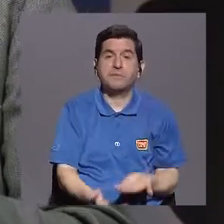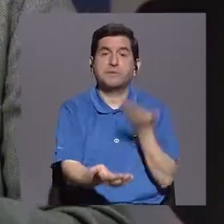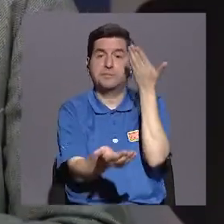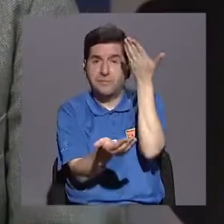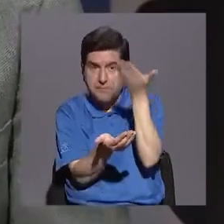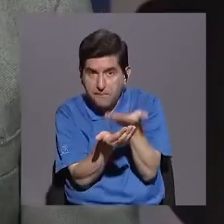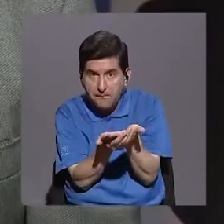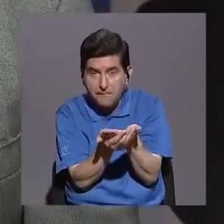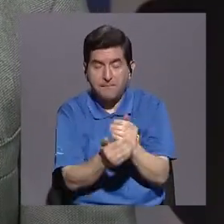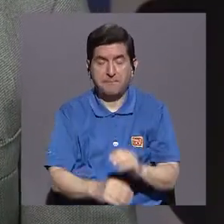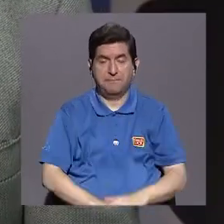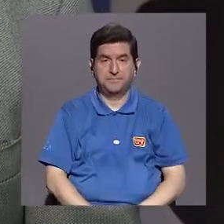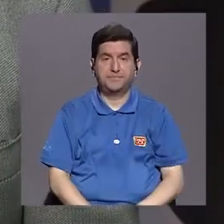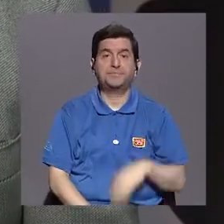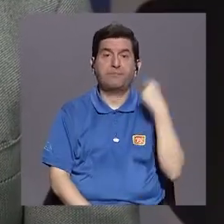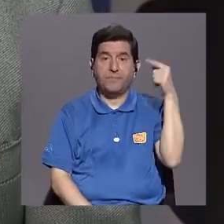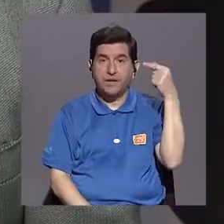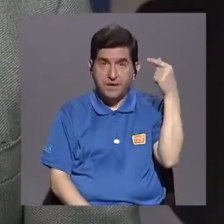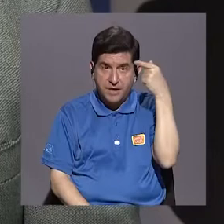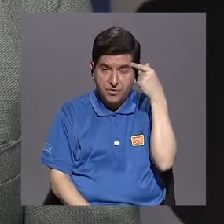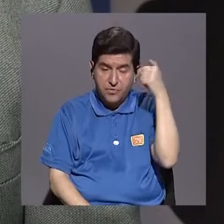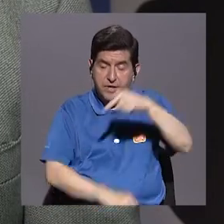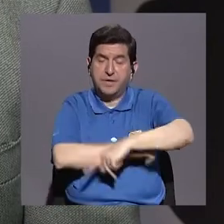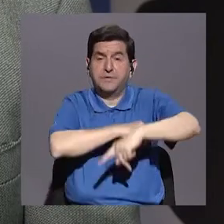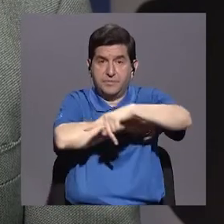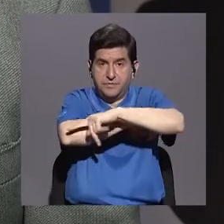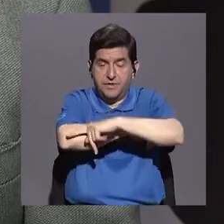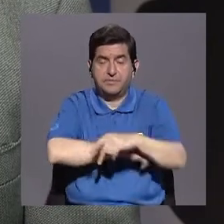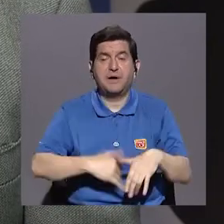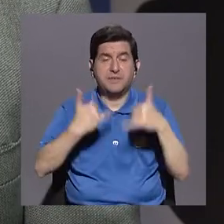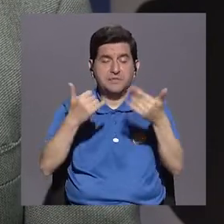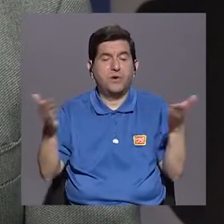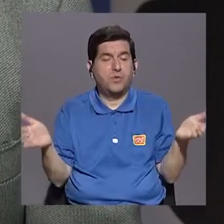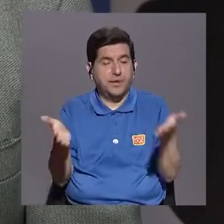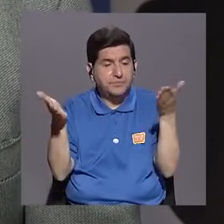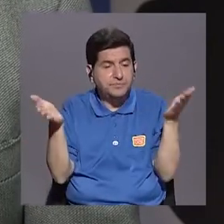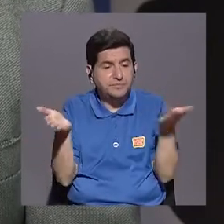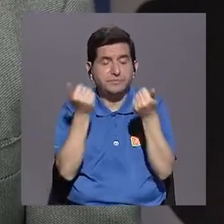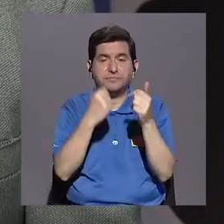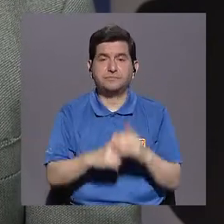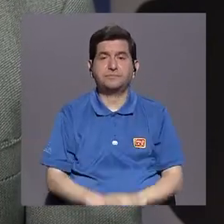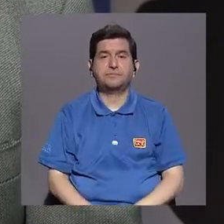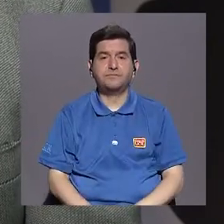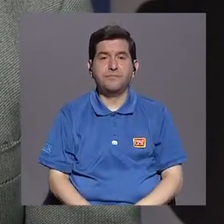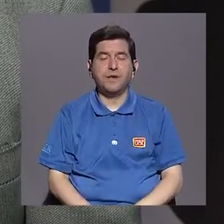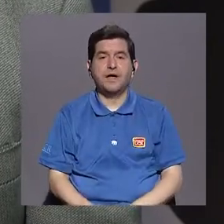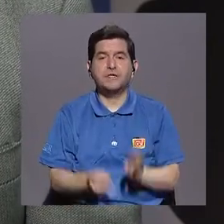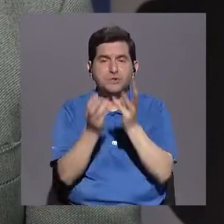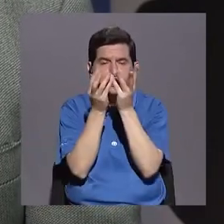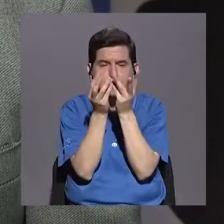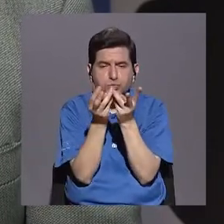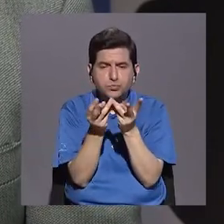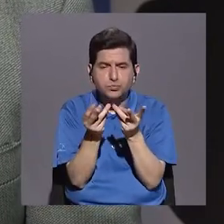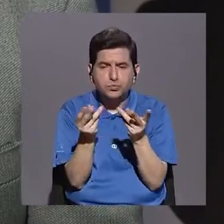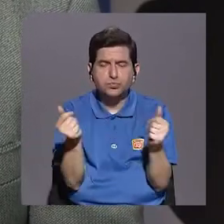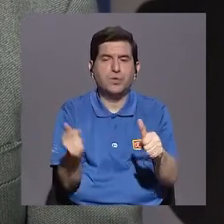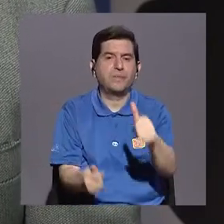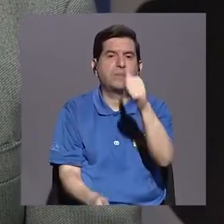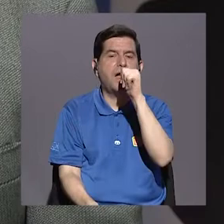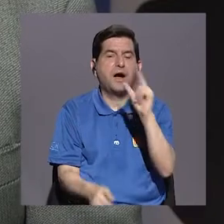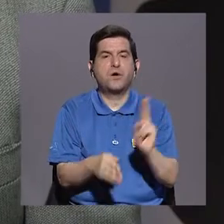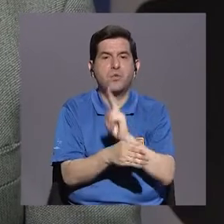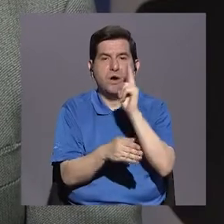y en la que el gobierno de este país ha estado promocionando es por descomposición del agua